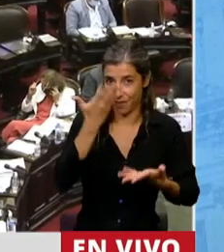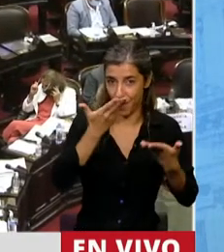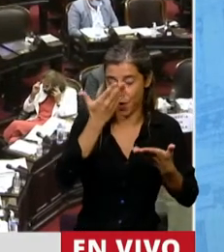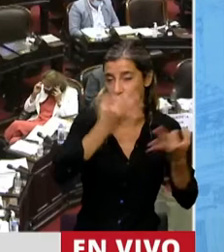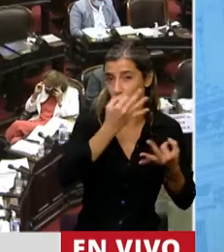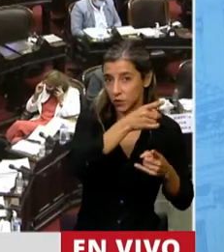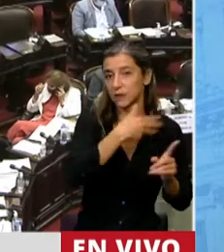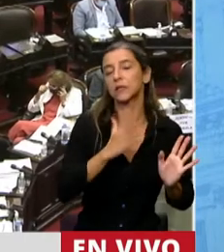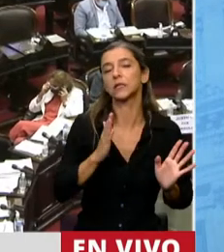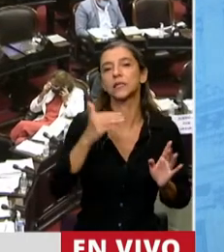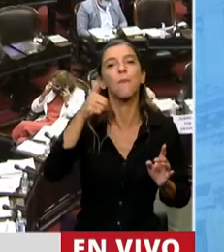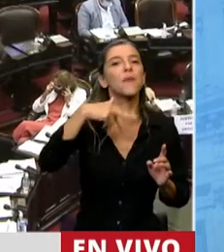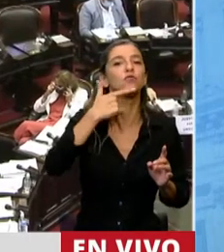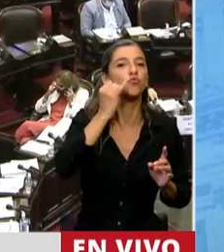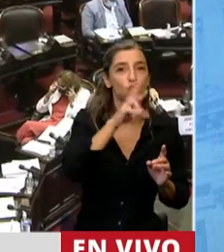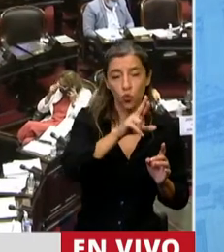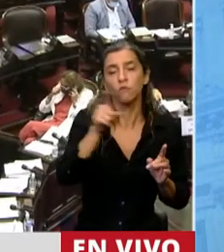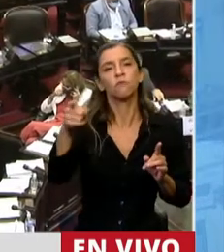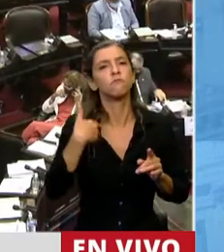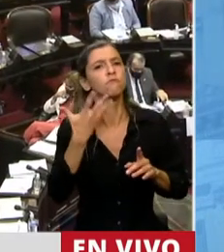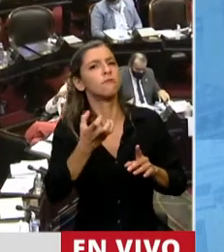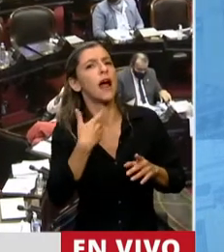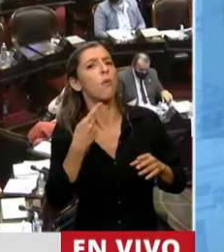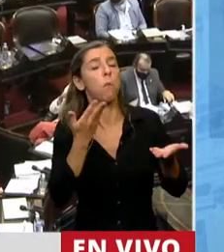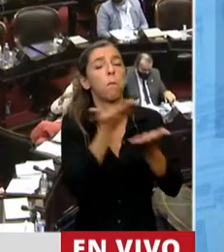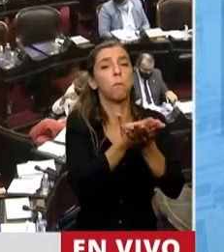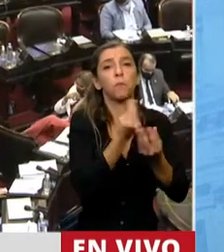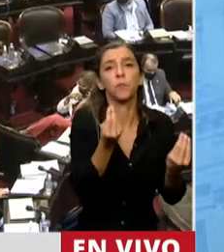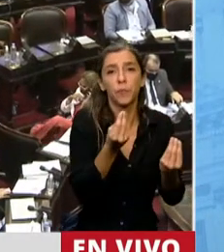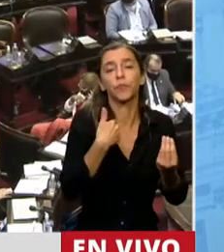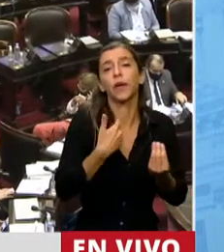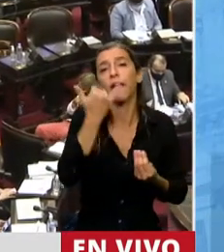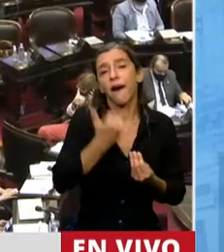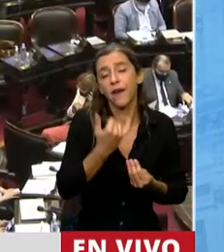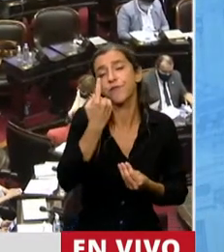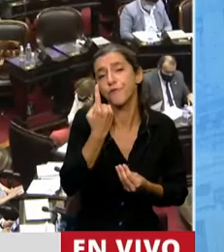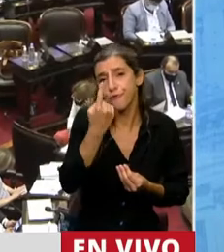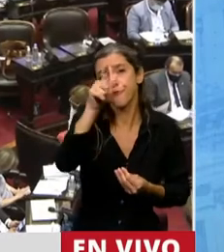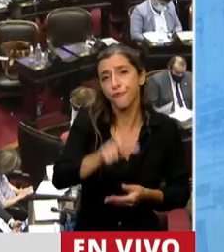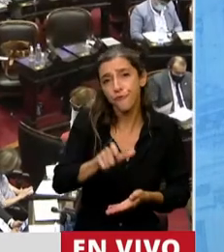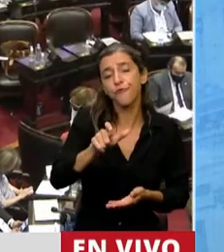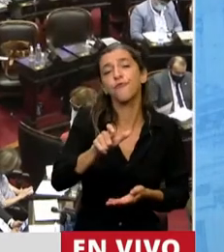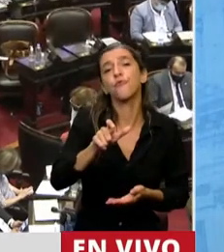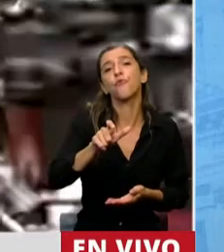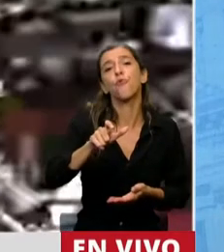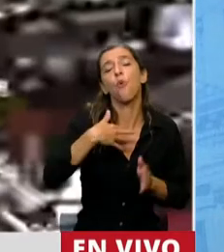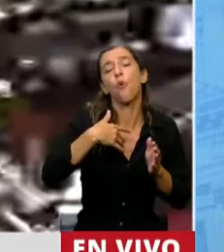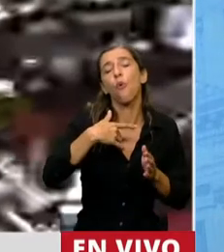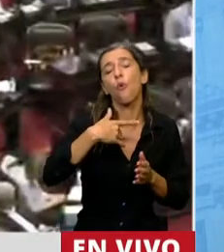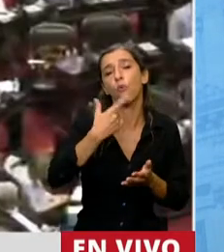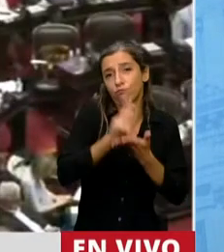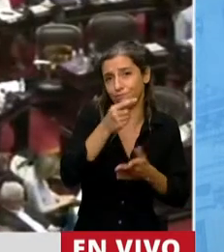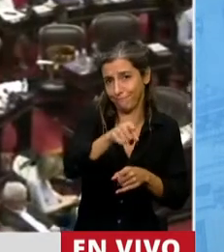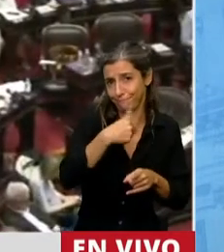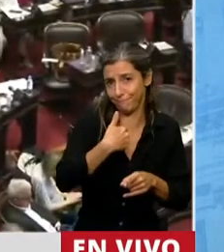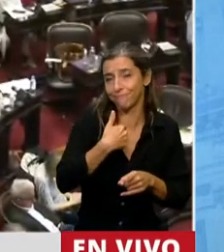pidiéndole que maneje una causa que involucra a un legislador, al legislador Bussi de Fuerza Republicana,